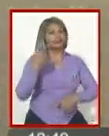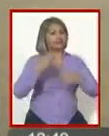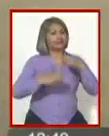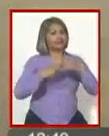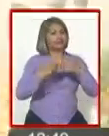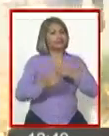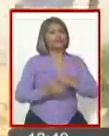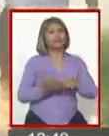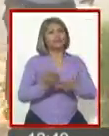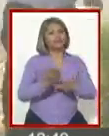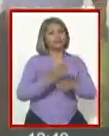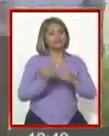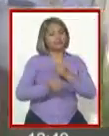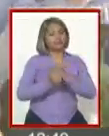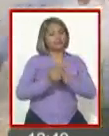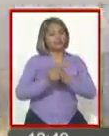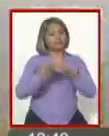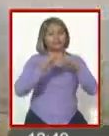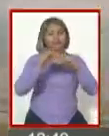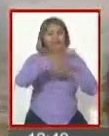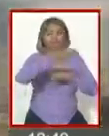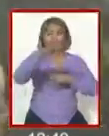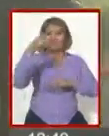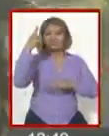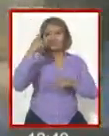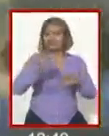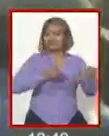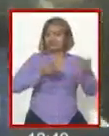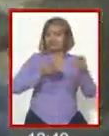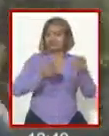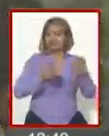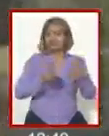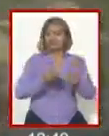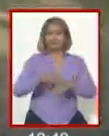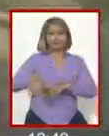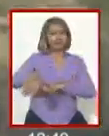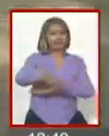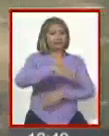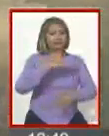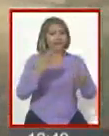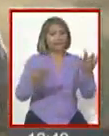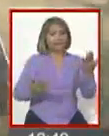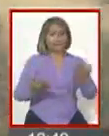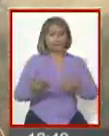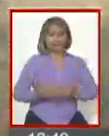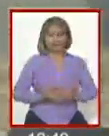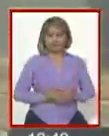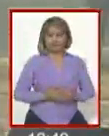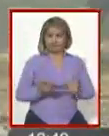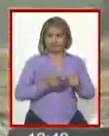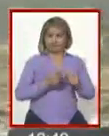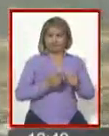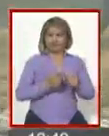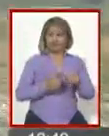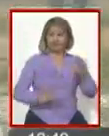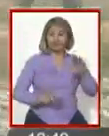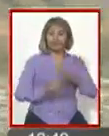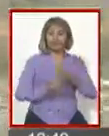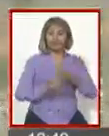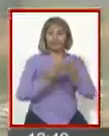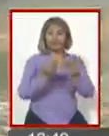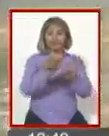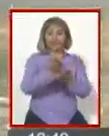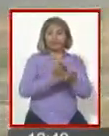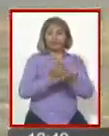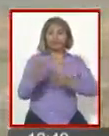difícil combatir en primera instancia. Nos hemos dividido en diferentes sectores para hacer el control y sofocación del incendio. En primera instancia se pudo